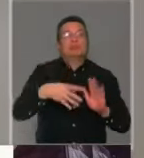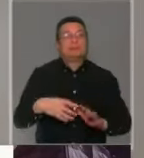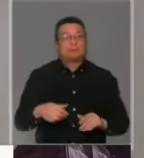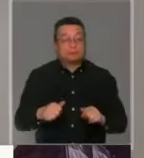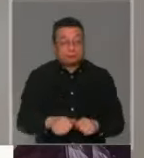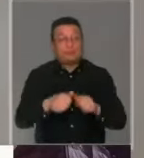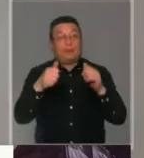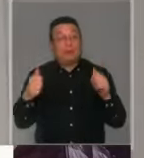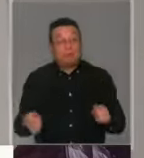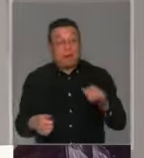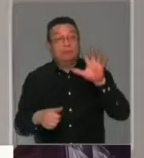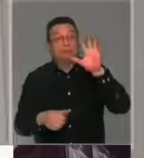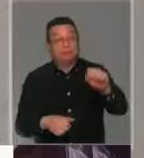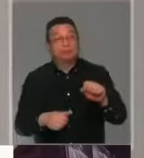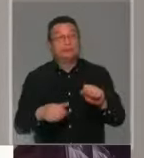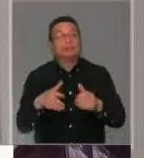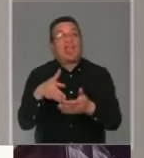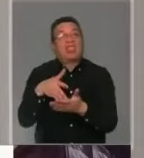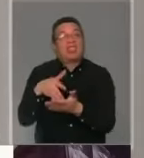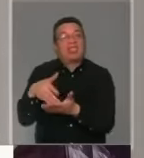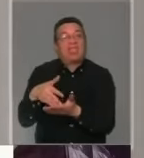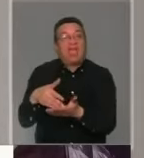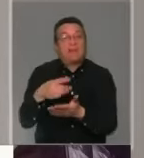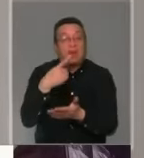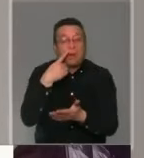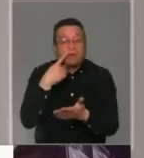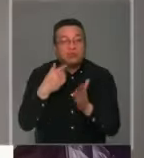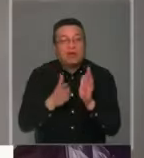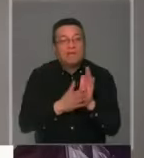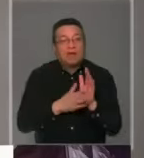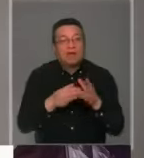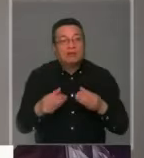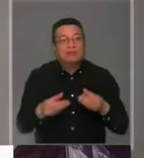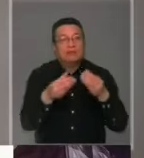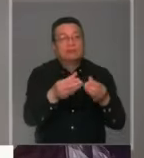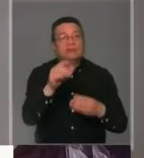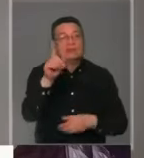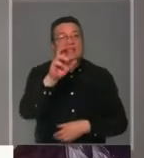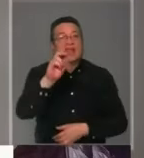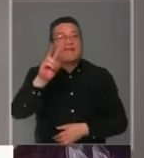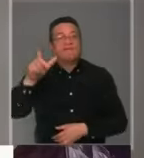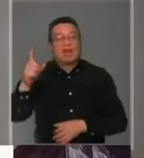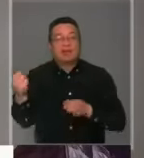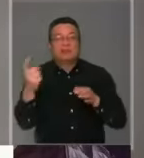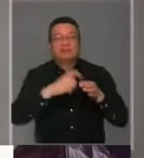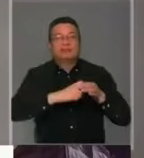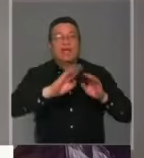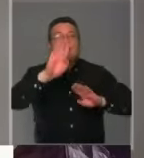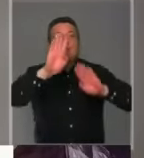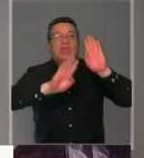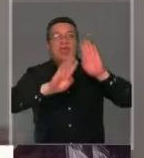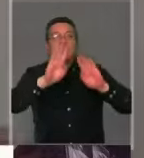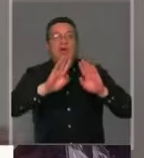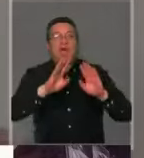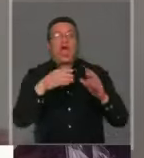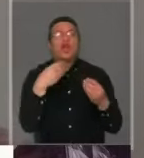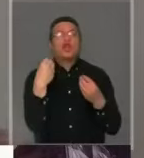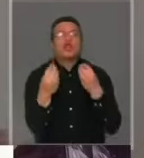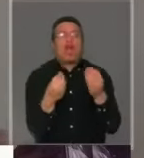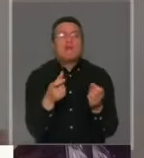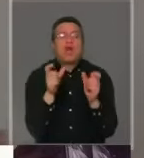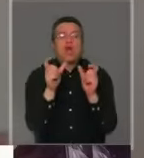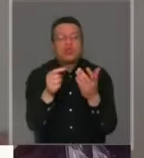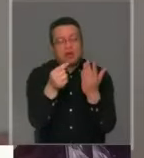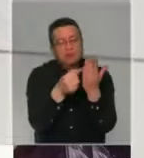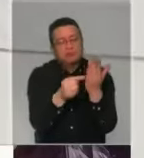quedaría al descubierto una falencia en la verificación de los datos aportados al CERVEL para inscribir candidaturas. ¿Cómo se controla la validez